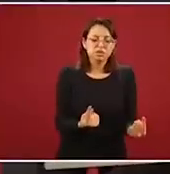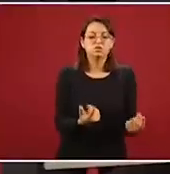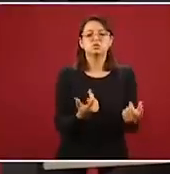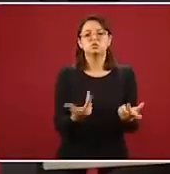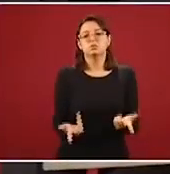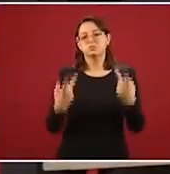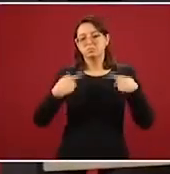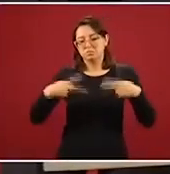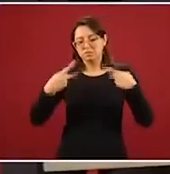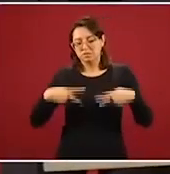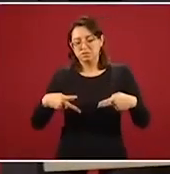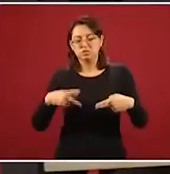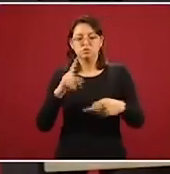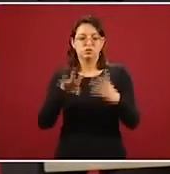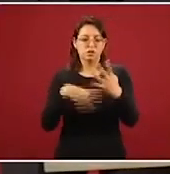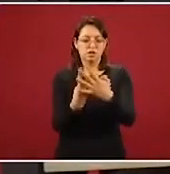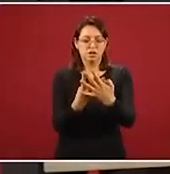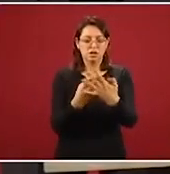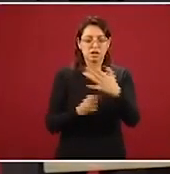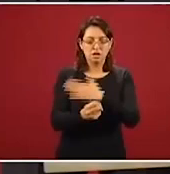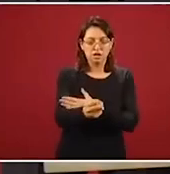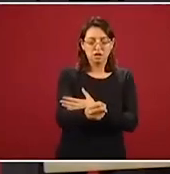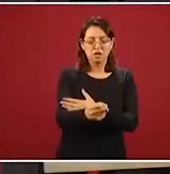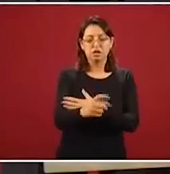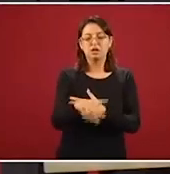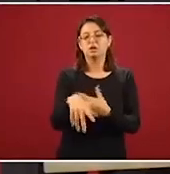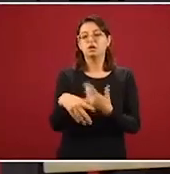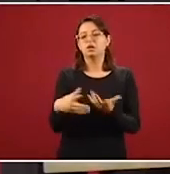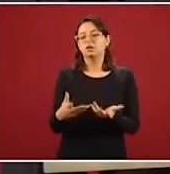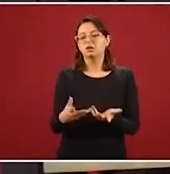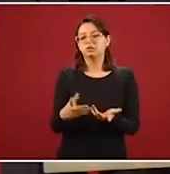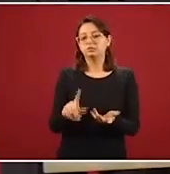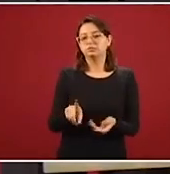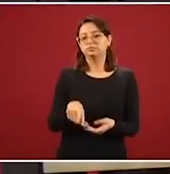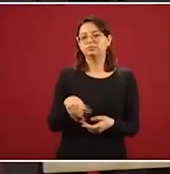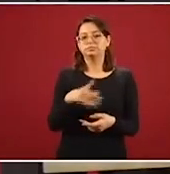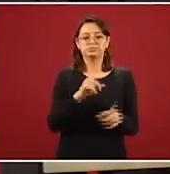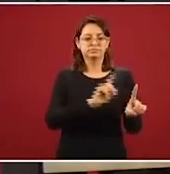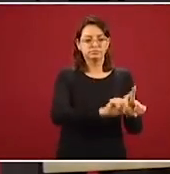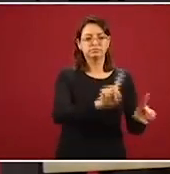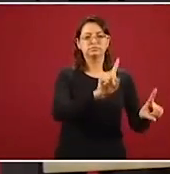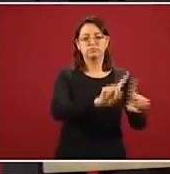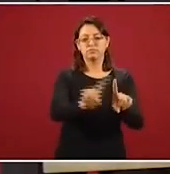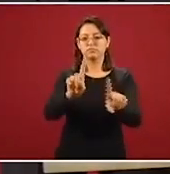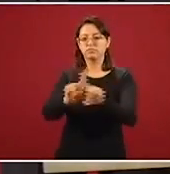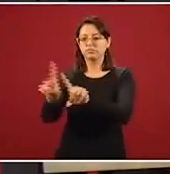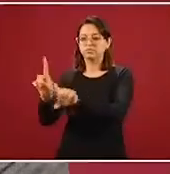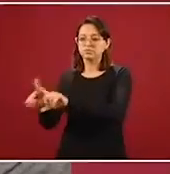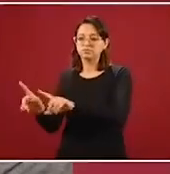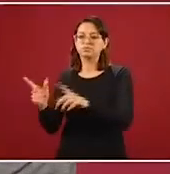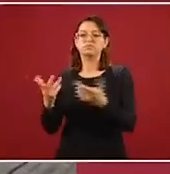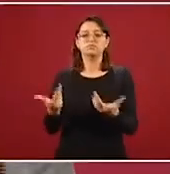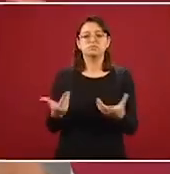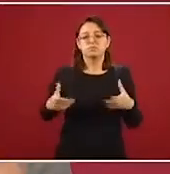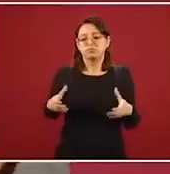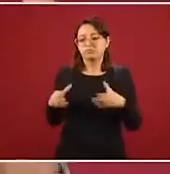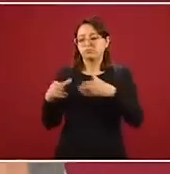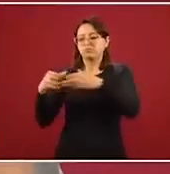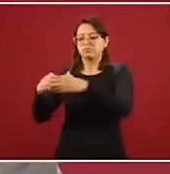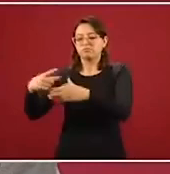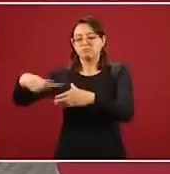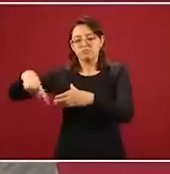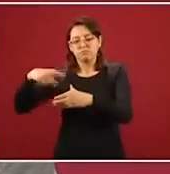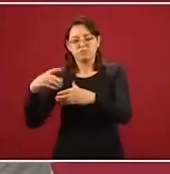las personas privadas de la libertad son otra. Pero hay varias, a veces minorías étnicas que pueden estar